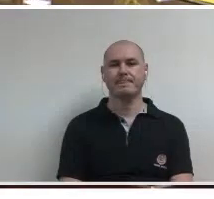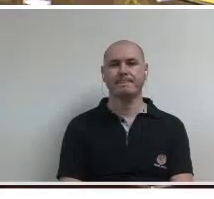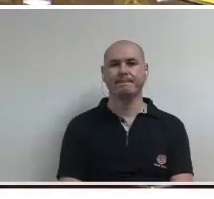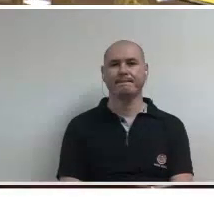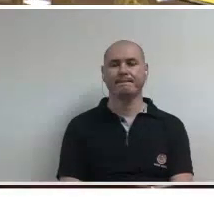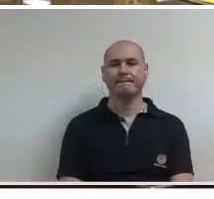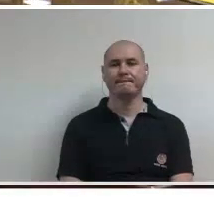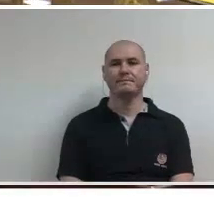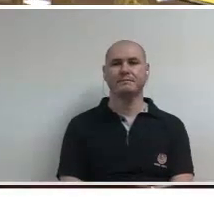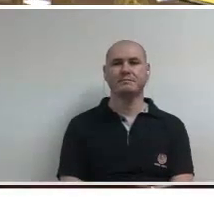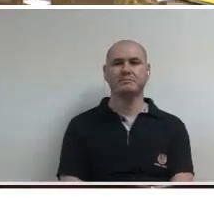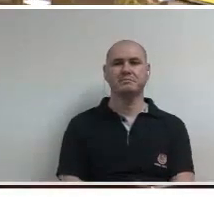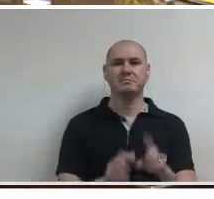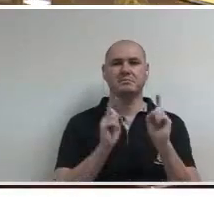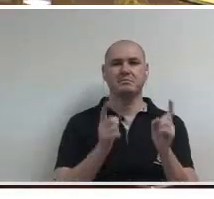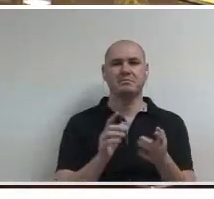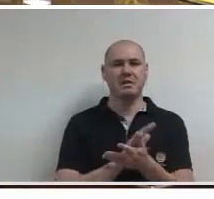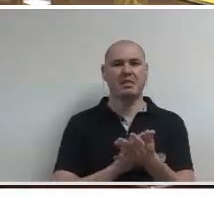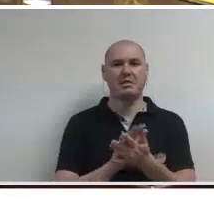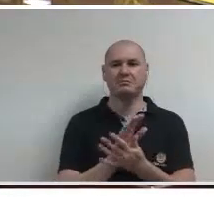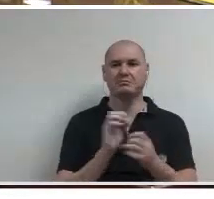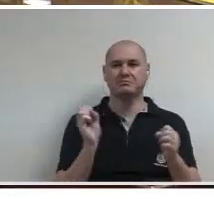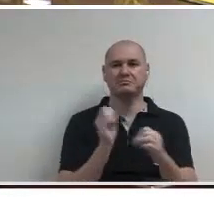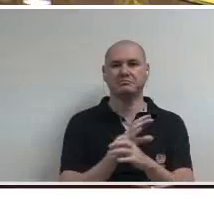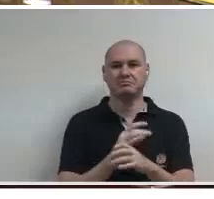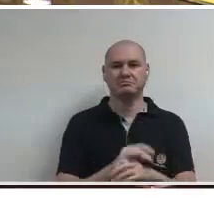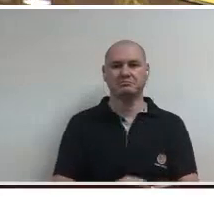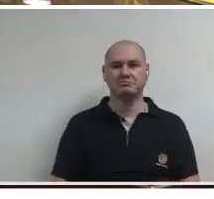ya, co.